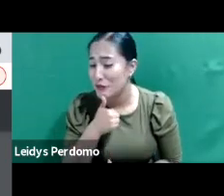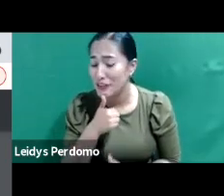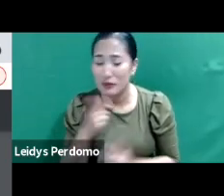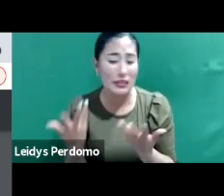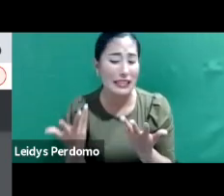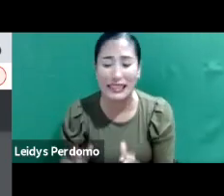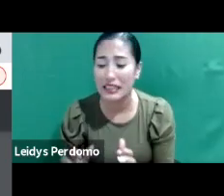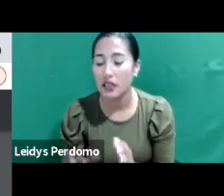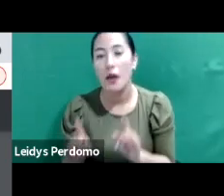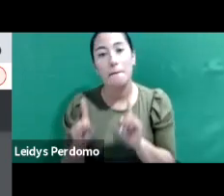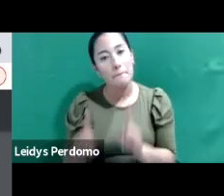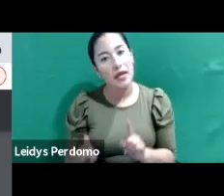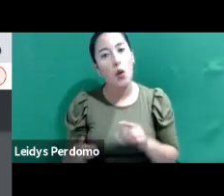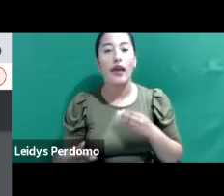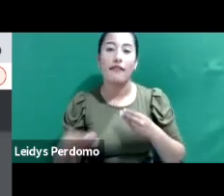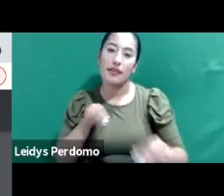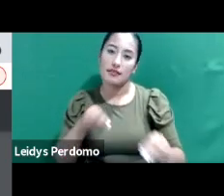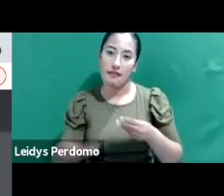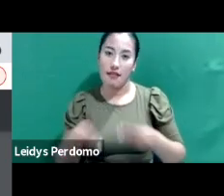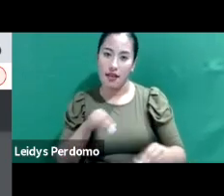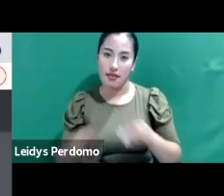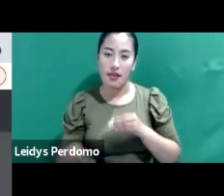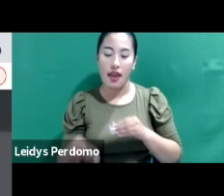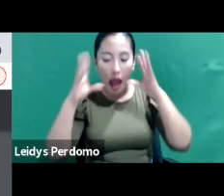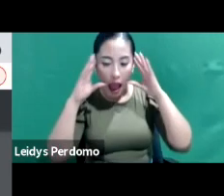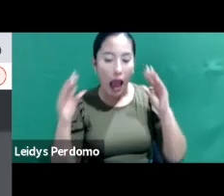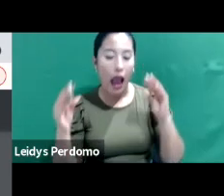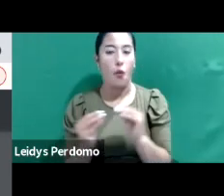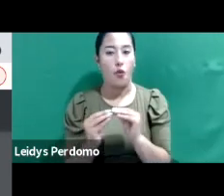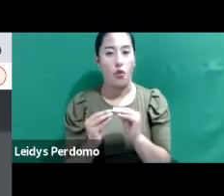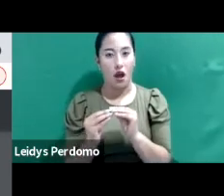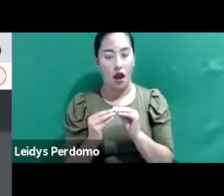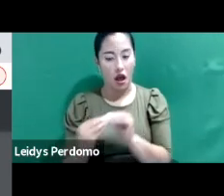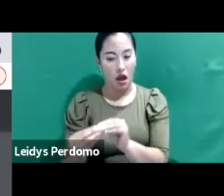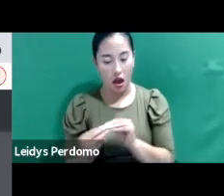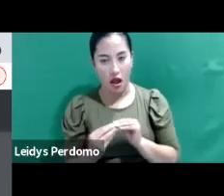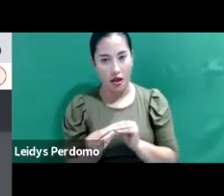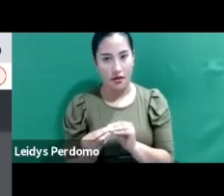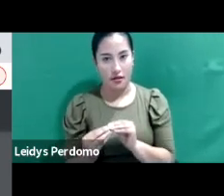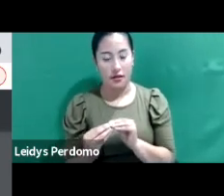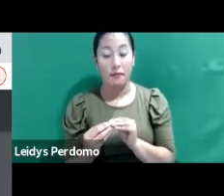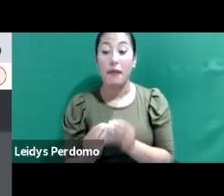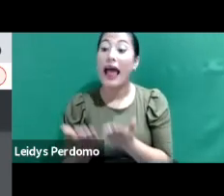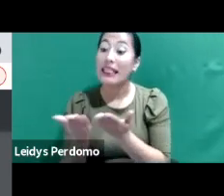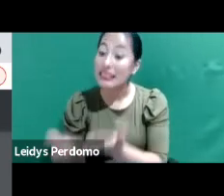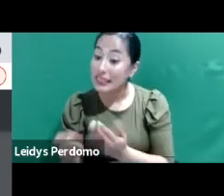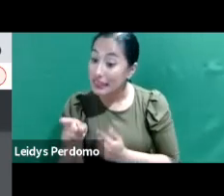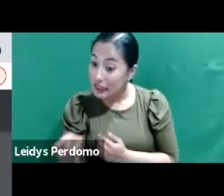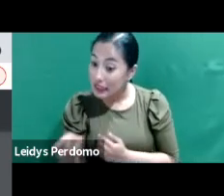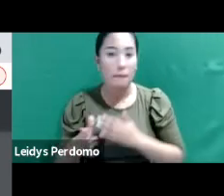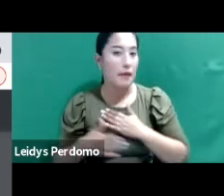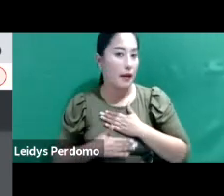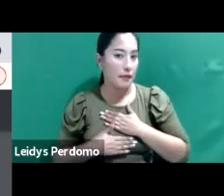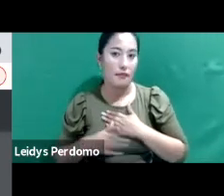pienso que sí es importante llegarla a mediar, no solamente para ti, sino para todos, para llegar